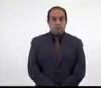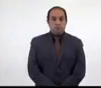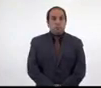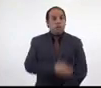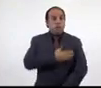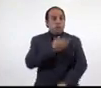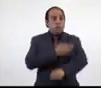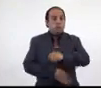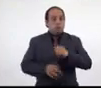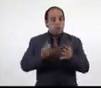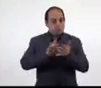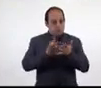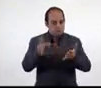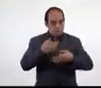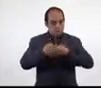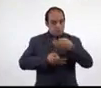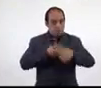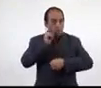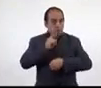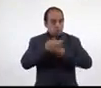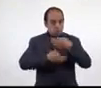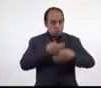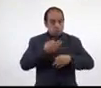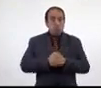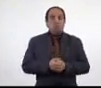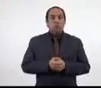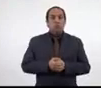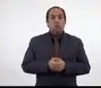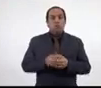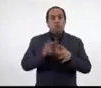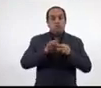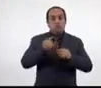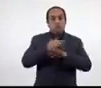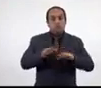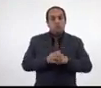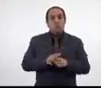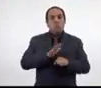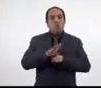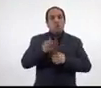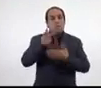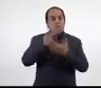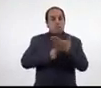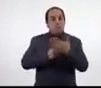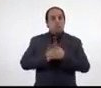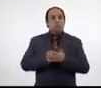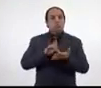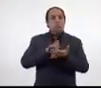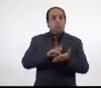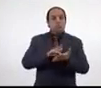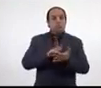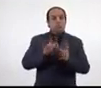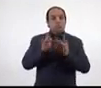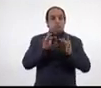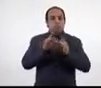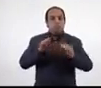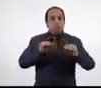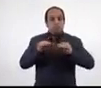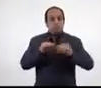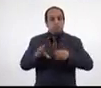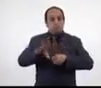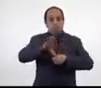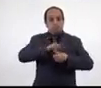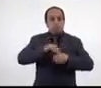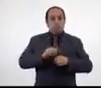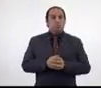Buenas tardes, muchas gracias a todas y todos. Les voy a dar el informe sobre la estrategia de apoyo de la red de movilidad integrada.